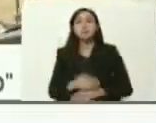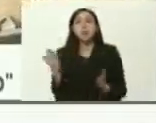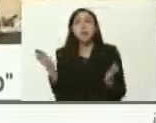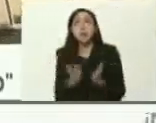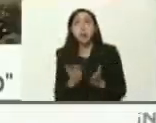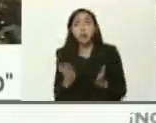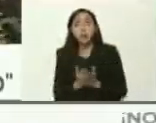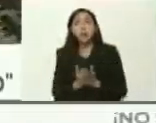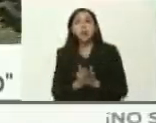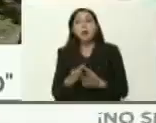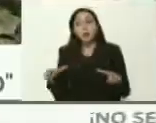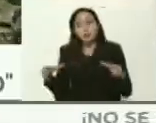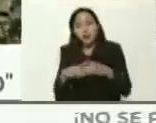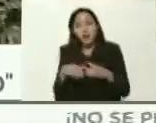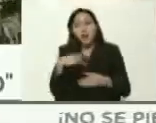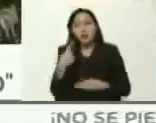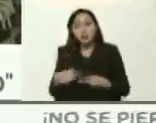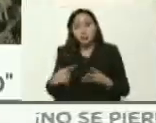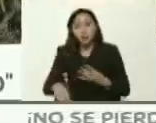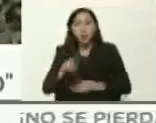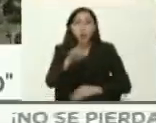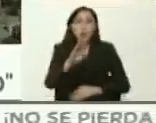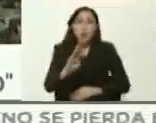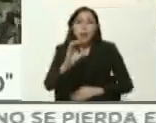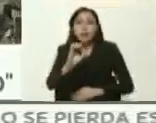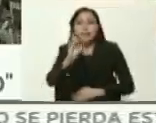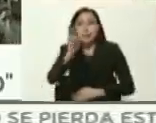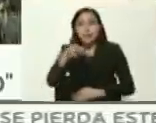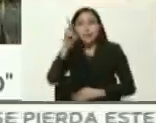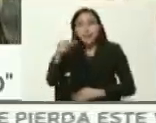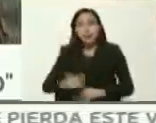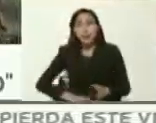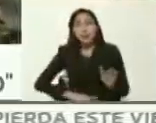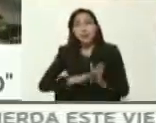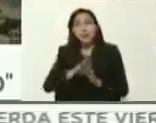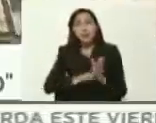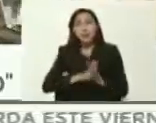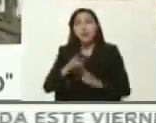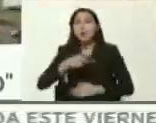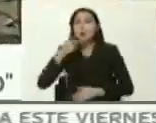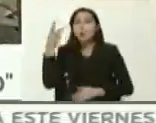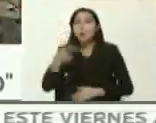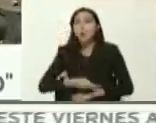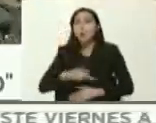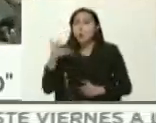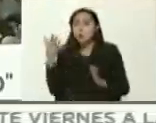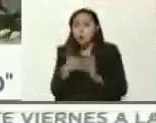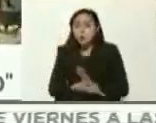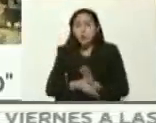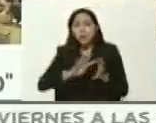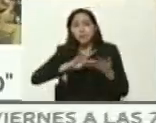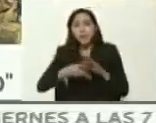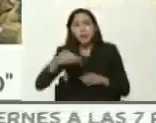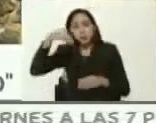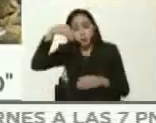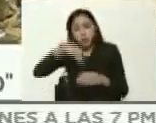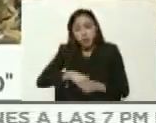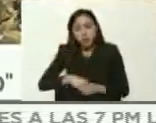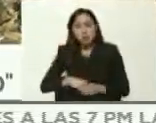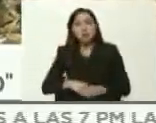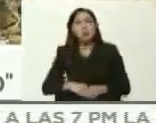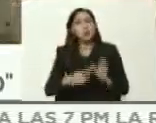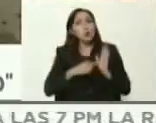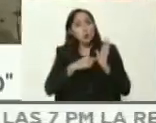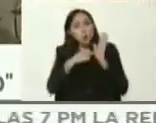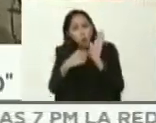punto y círculo de la UH, pero a través del desarrollo de las nuevas políticas, el módulo Barredentro se convirtió en un referente de